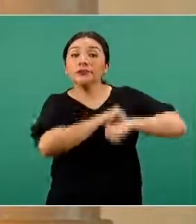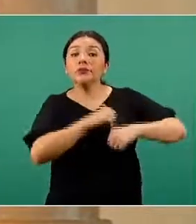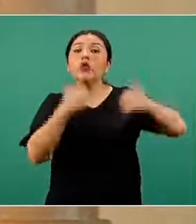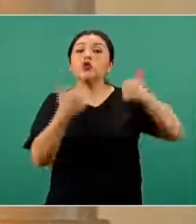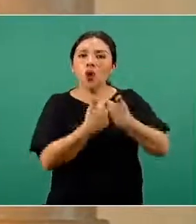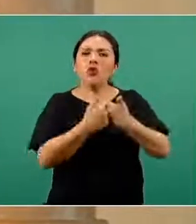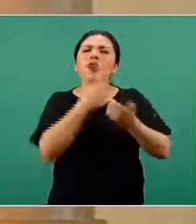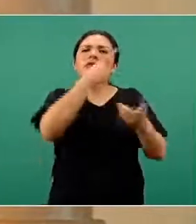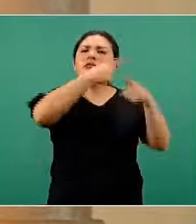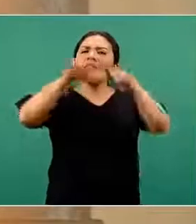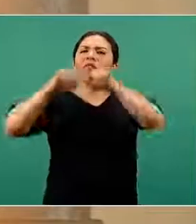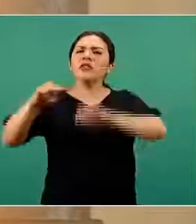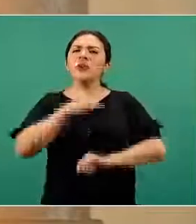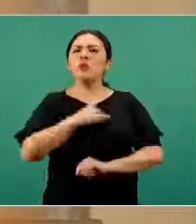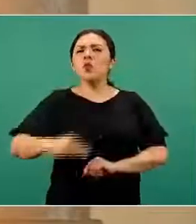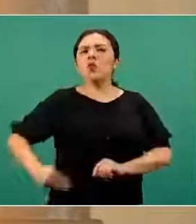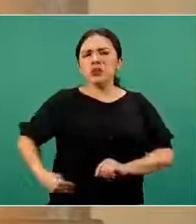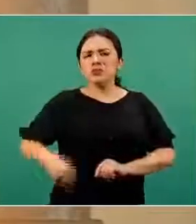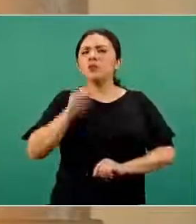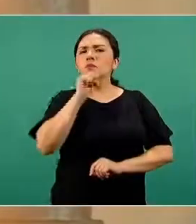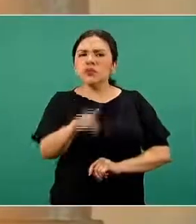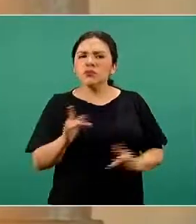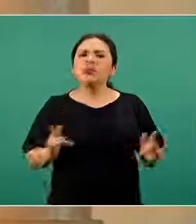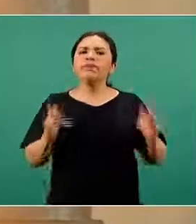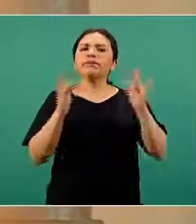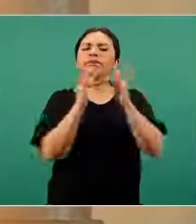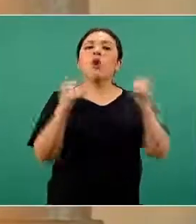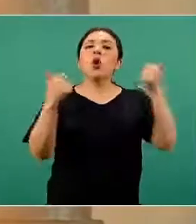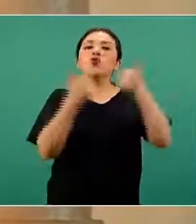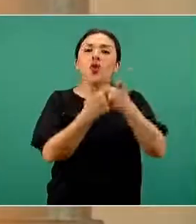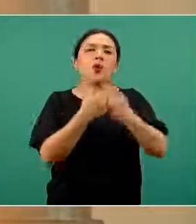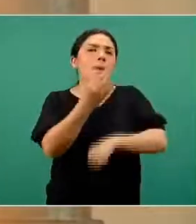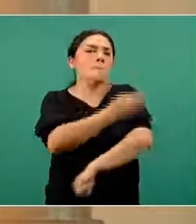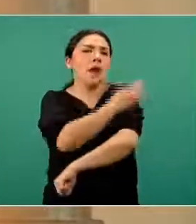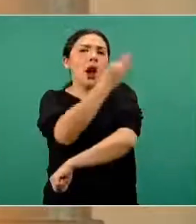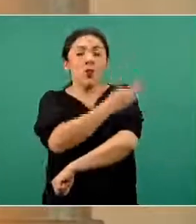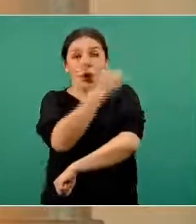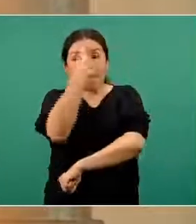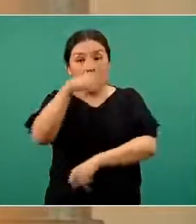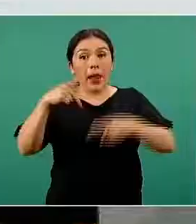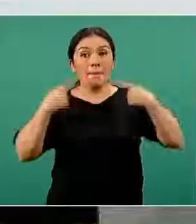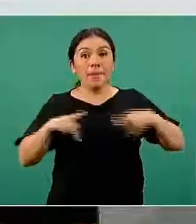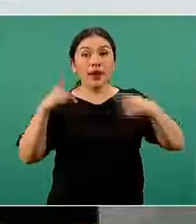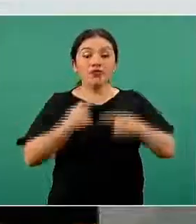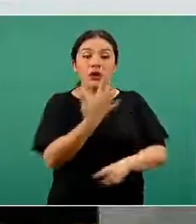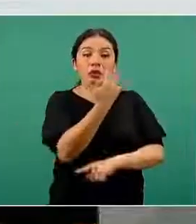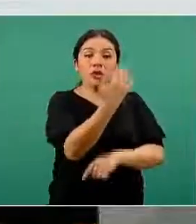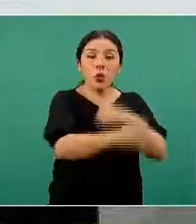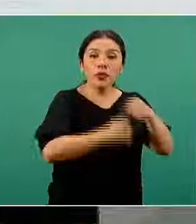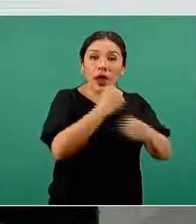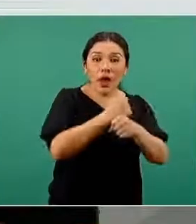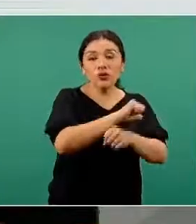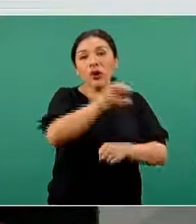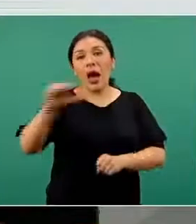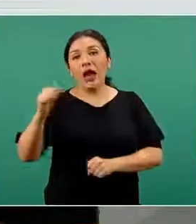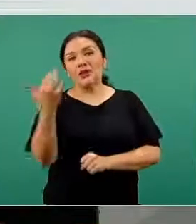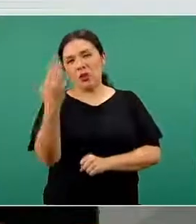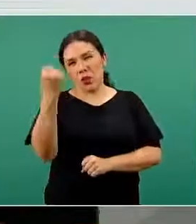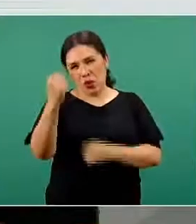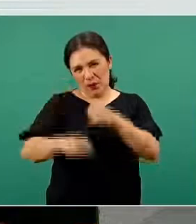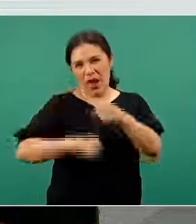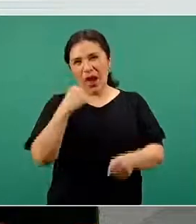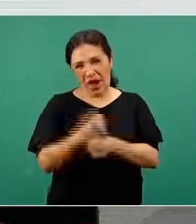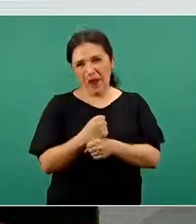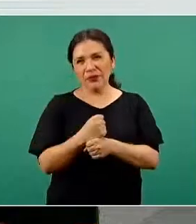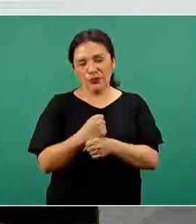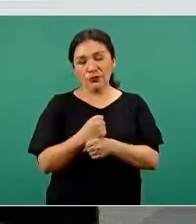de los municipios, estará vinculada al ejercicio de vacunación para personas de 50 años o más,